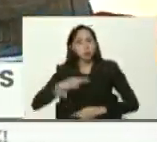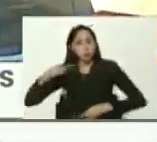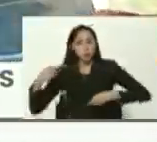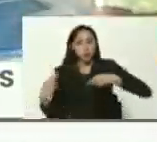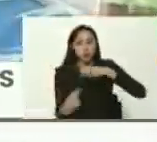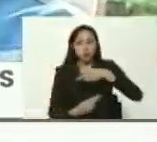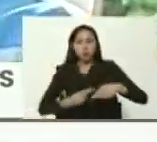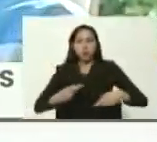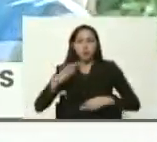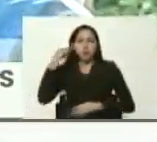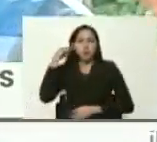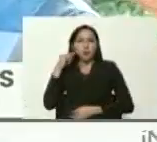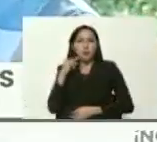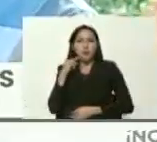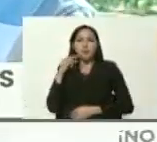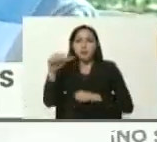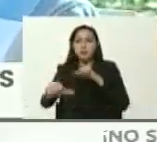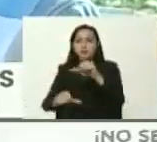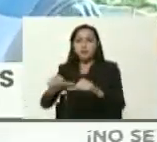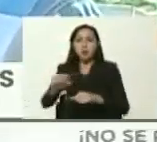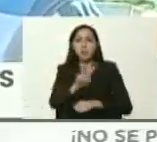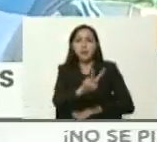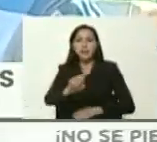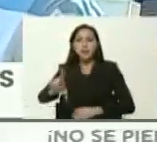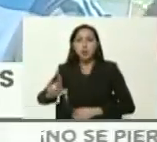revolución bolivariana del siglo XXI.